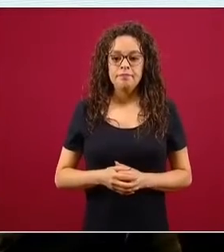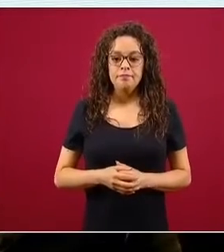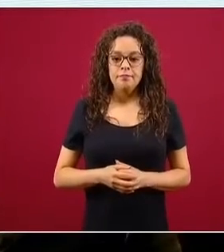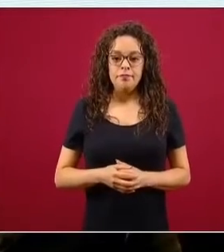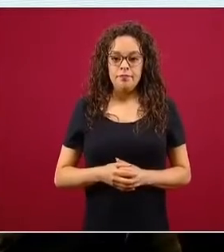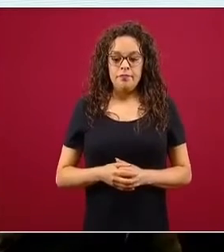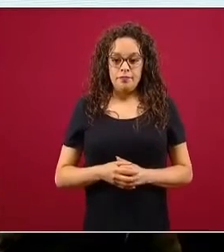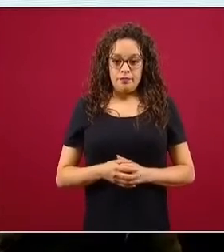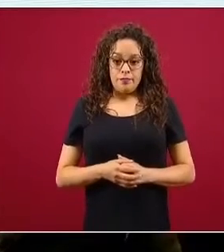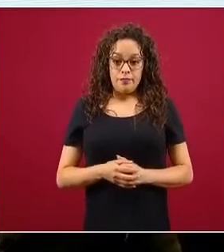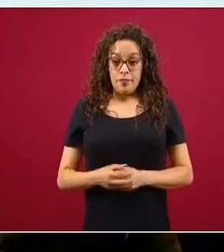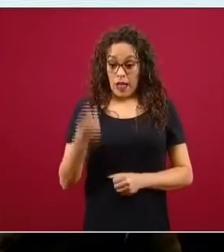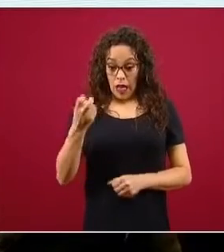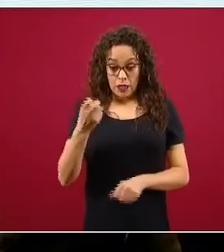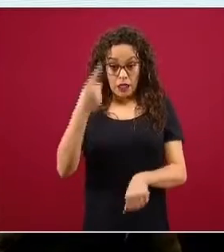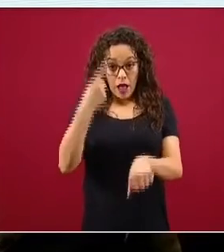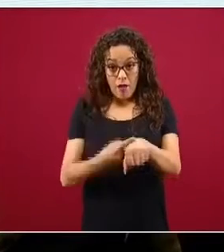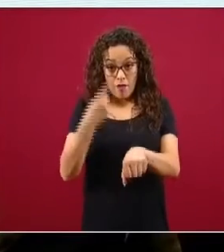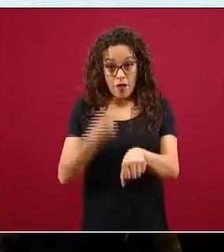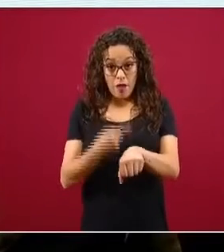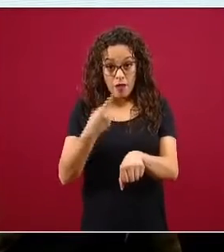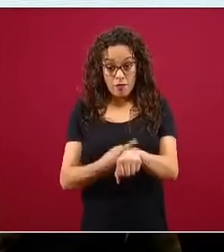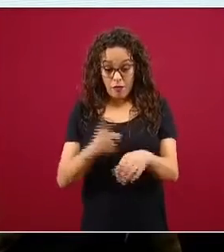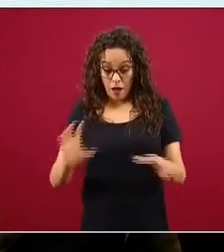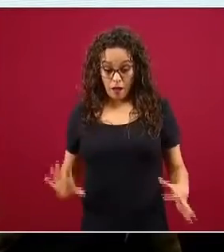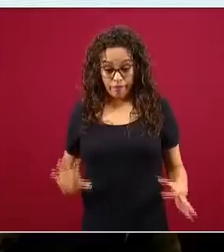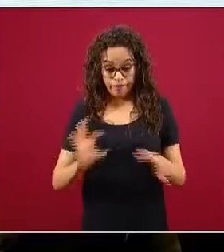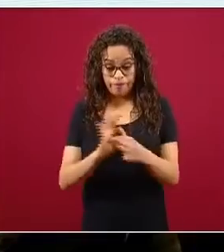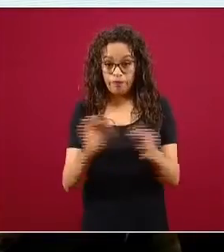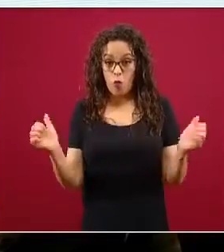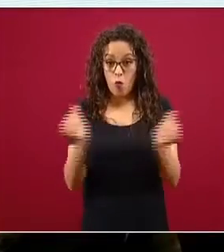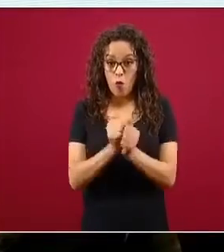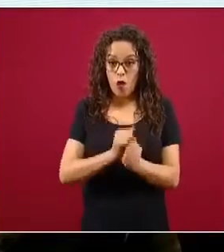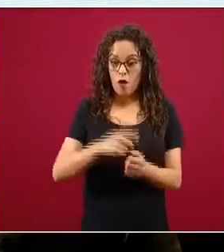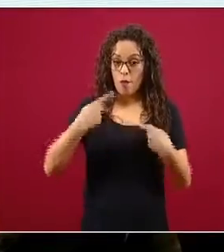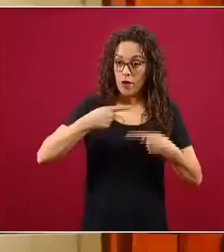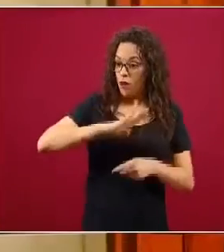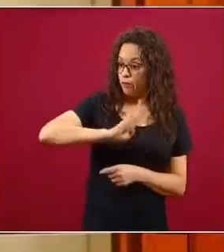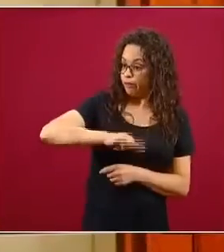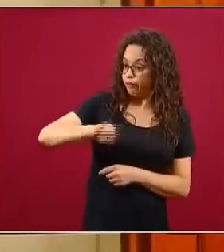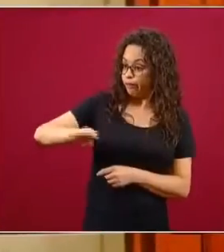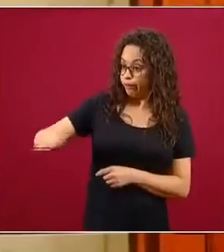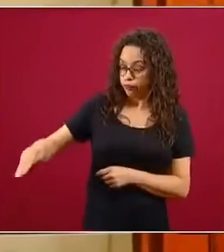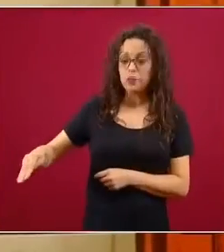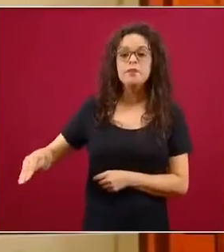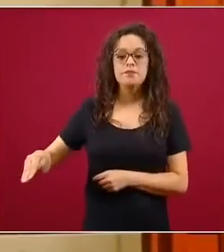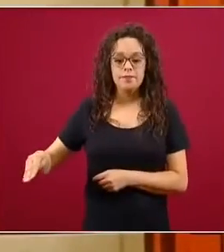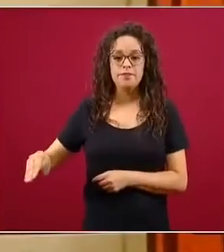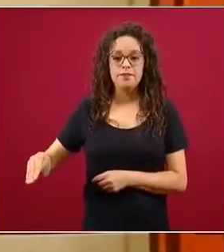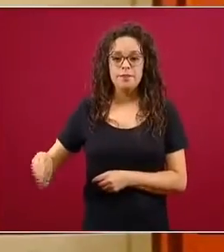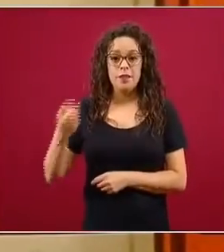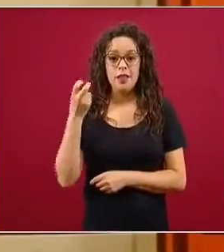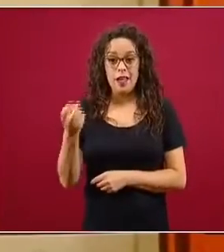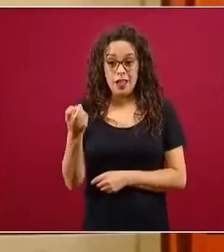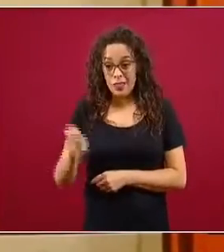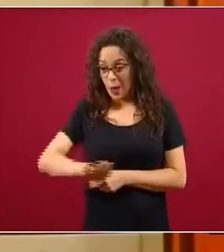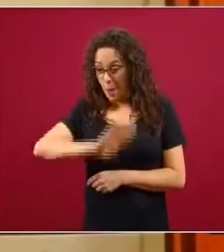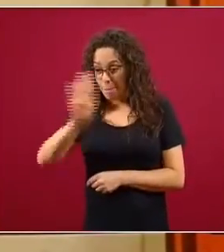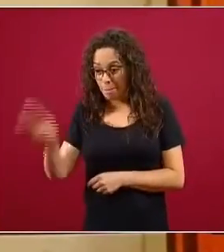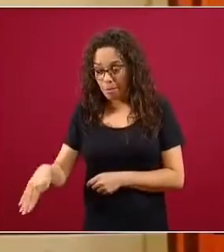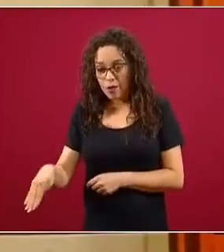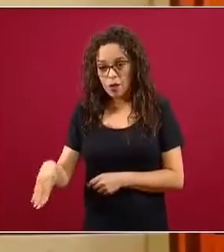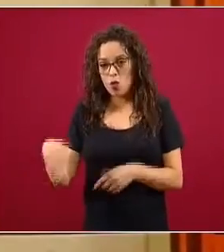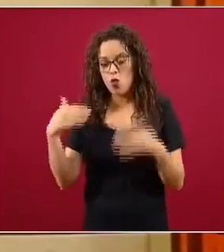estas comorbilidades, de estas enfermedades que se asocian con las defunciones. Normalmente tomamos este desenlace fatal, que es